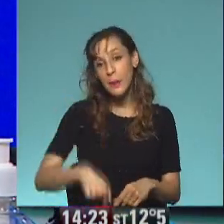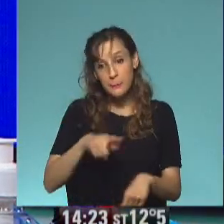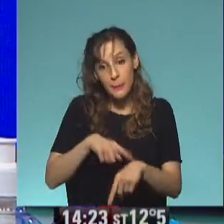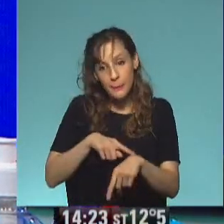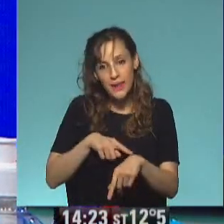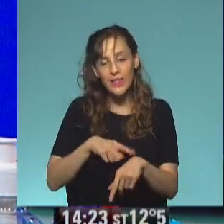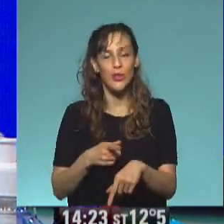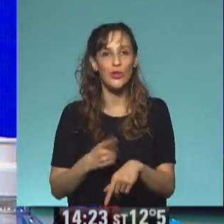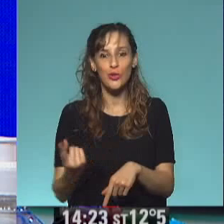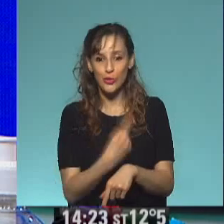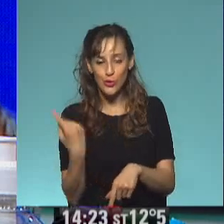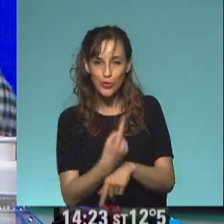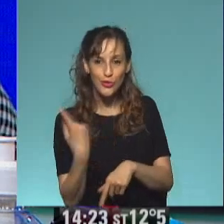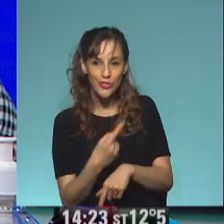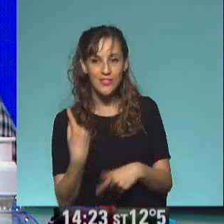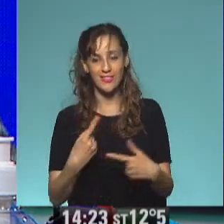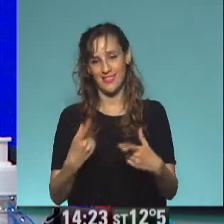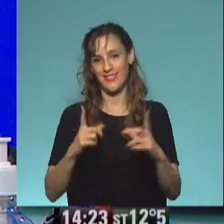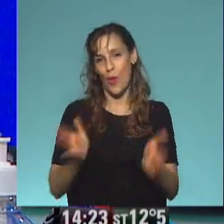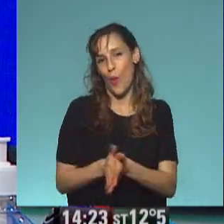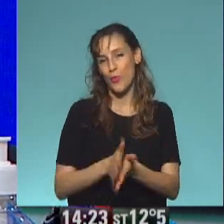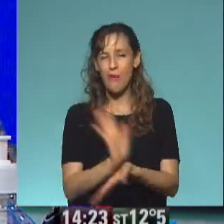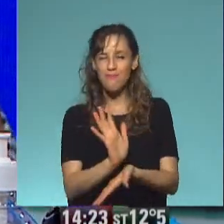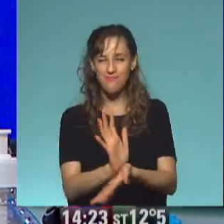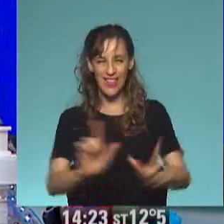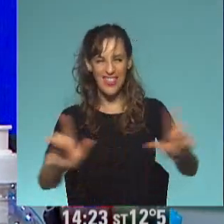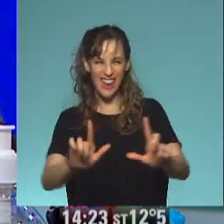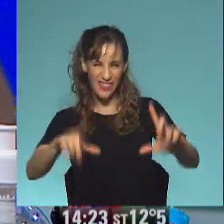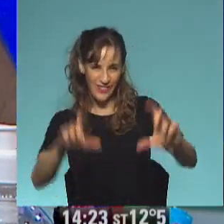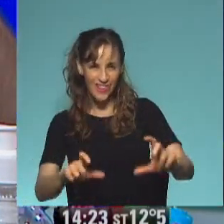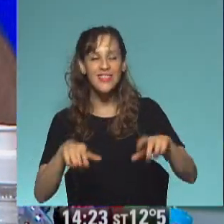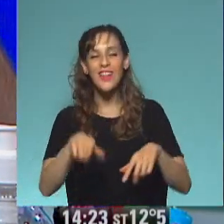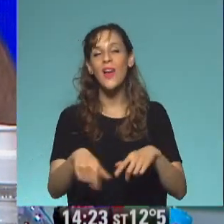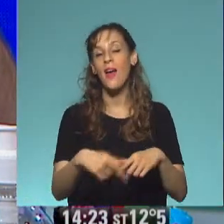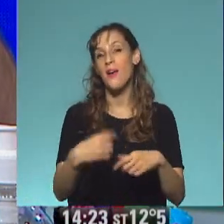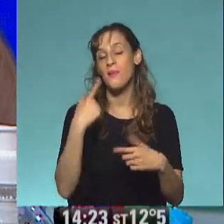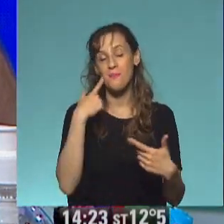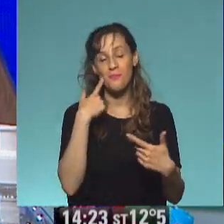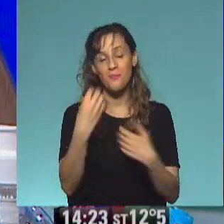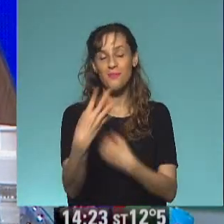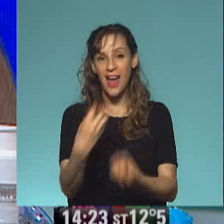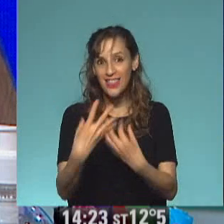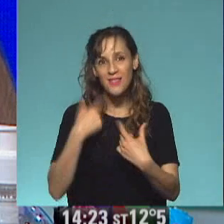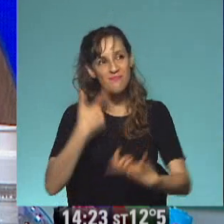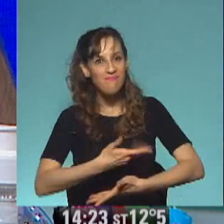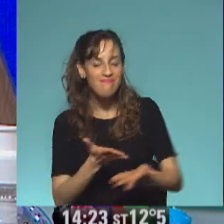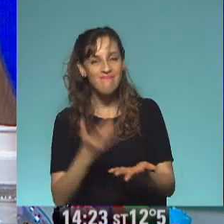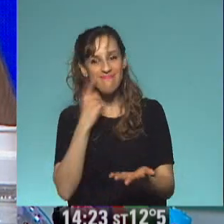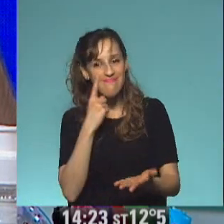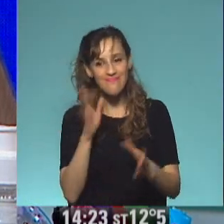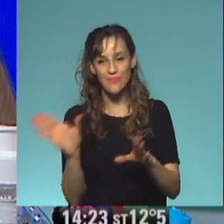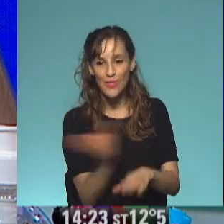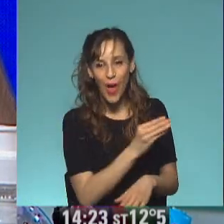donde ustedes se sacan una foto con nosotros y la compartimos, así nos conocemos con todos los chicos y chicas de primer grado. Recuerden, la suben